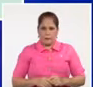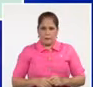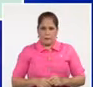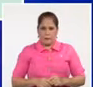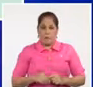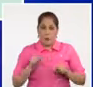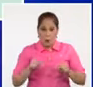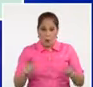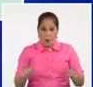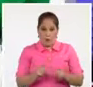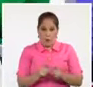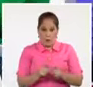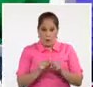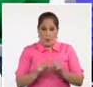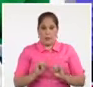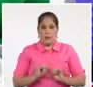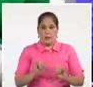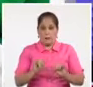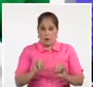Resumiendo el comportamiento